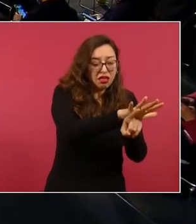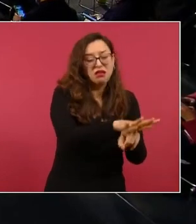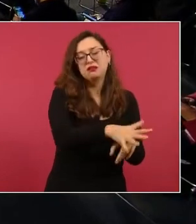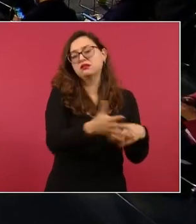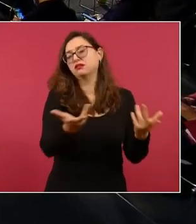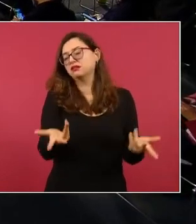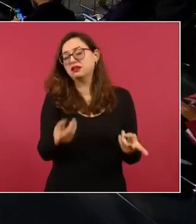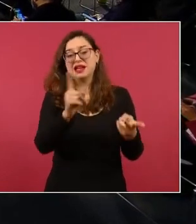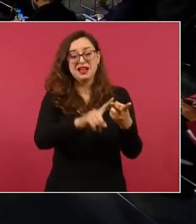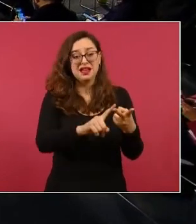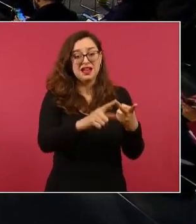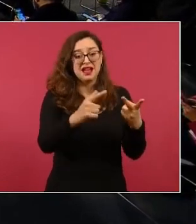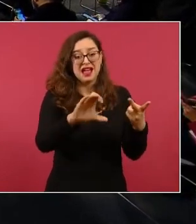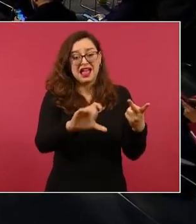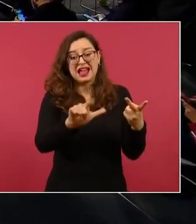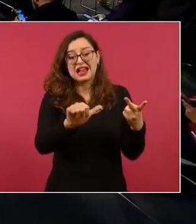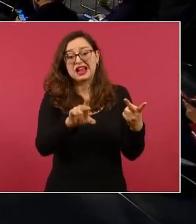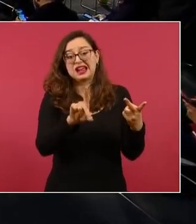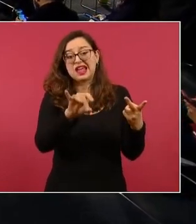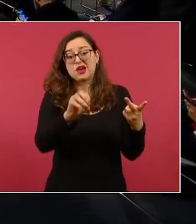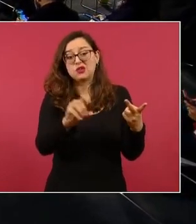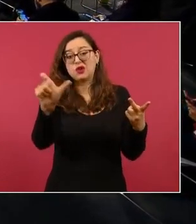a Claudia X González, o sea,